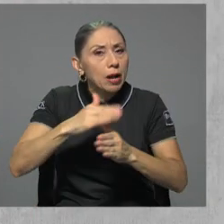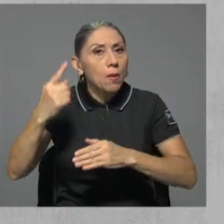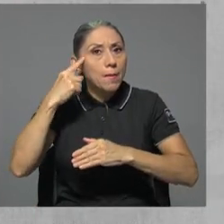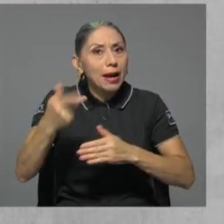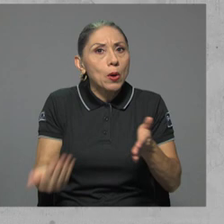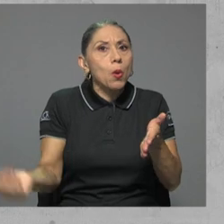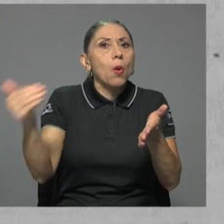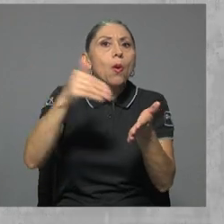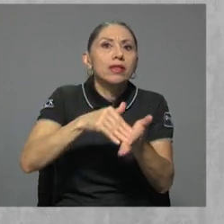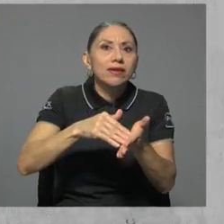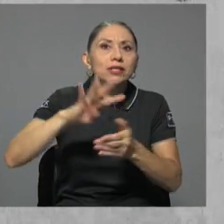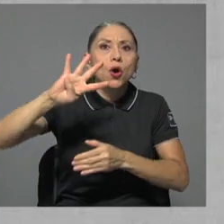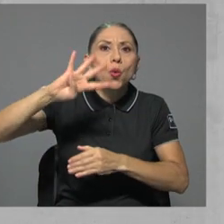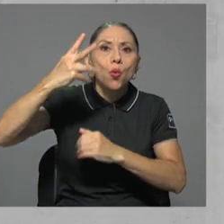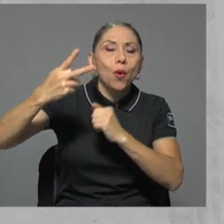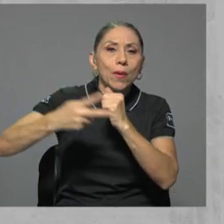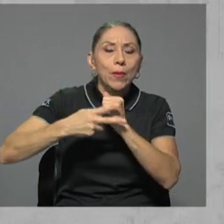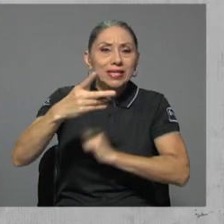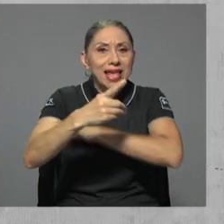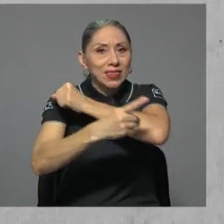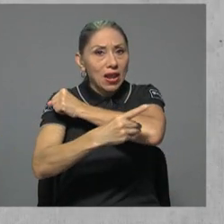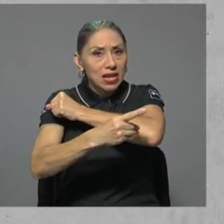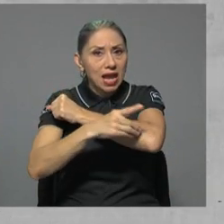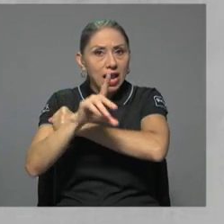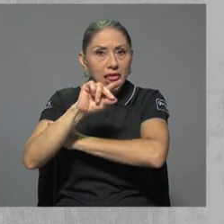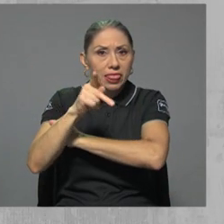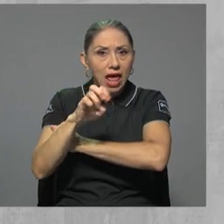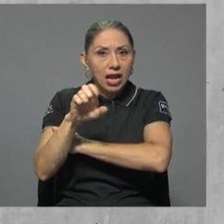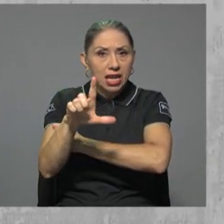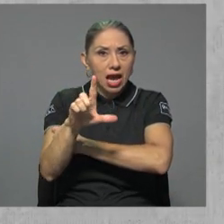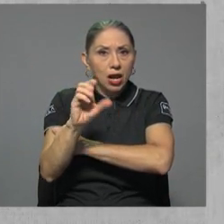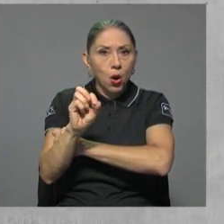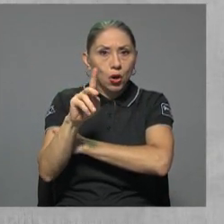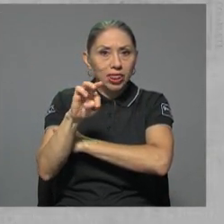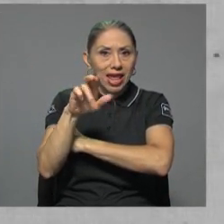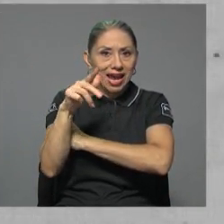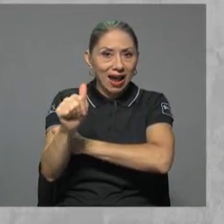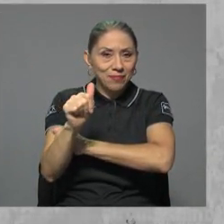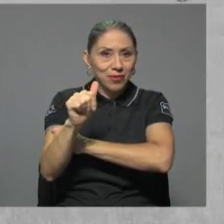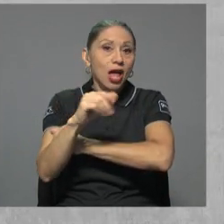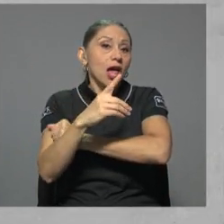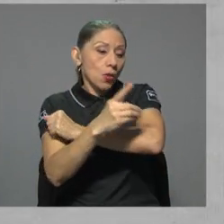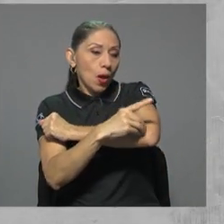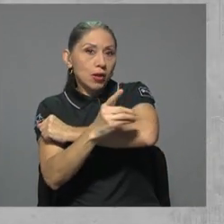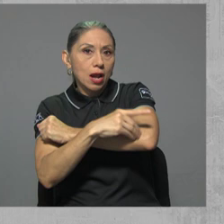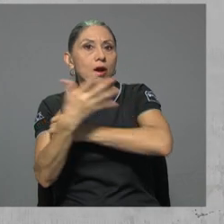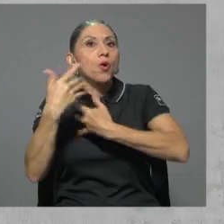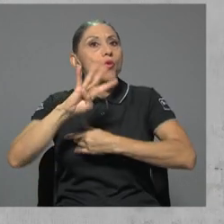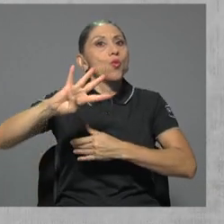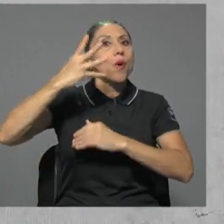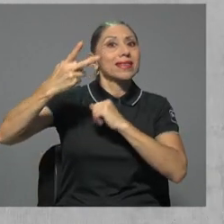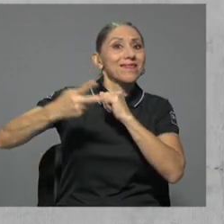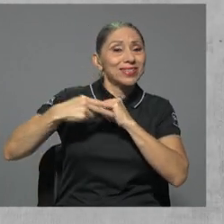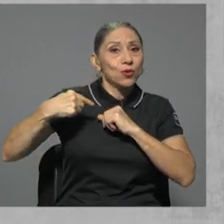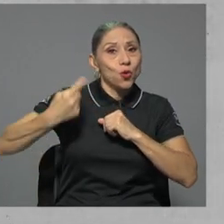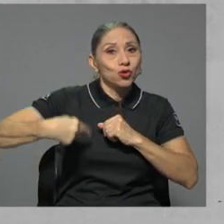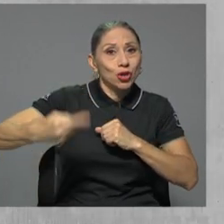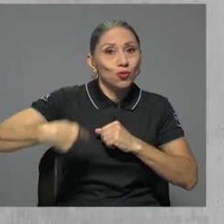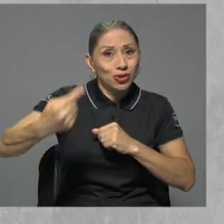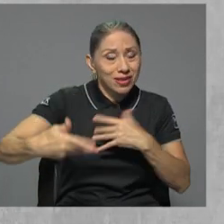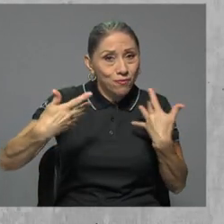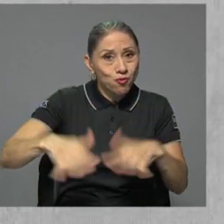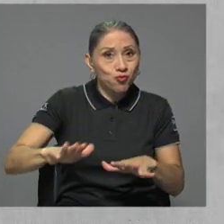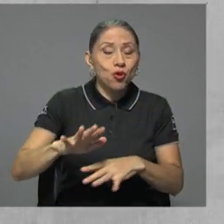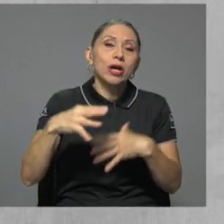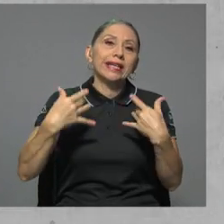período en el que daniel ortega estará en la presidencia encaramos cuarto pero consecutivo desde el año 2007 prolongando por 20 años su mandato y nicaragua